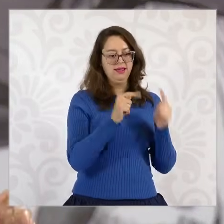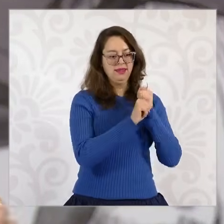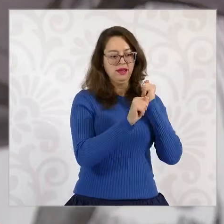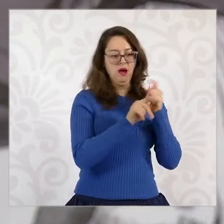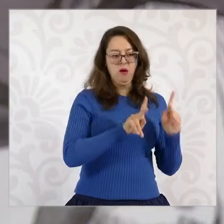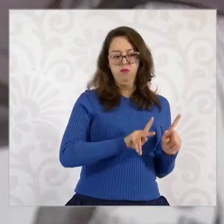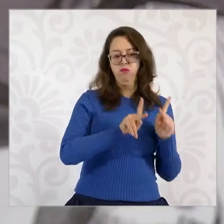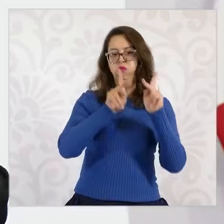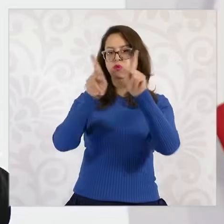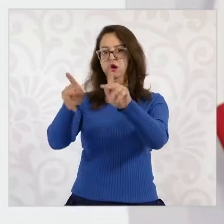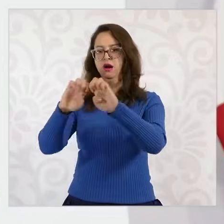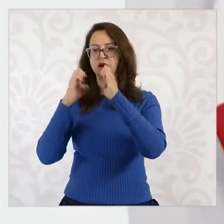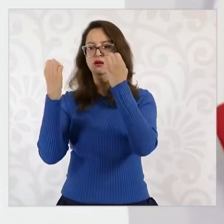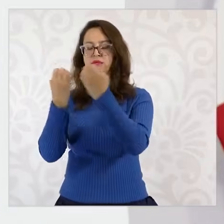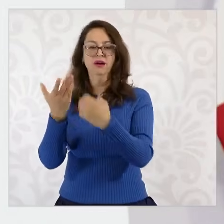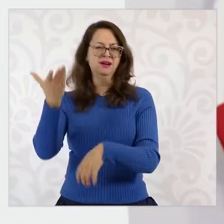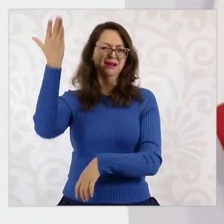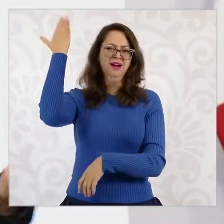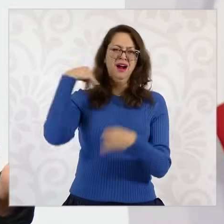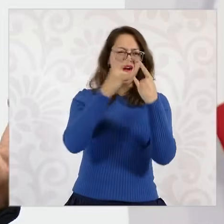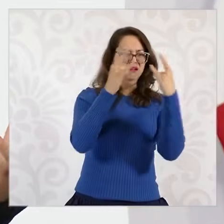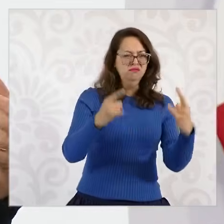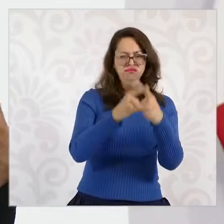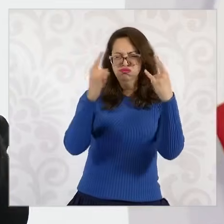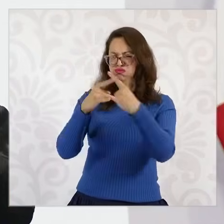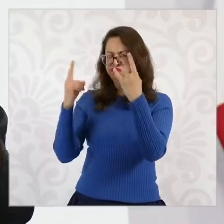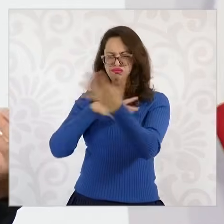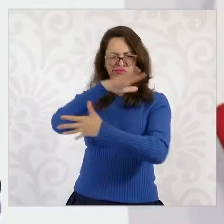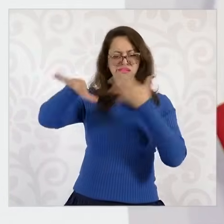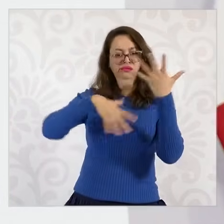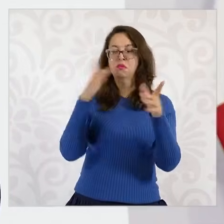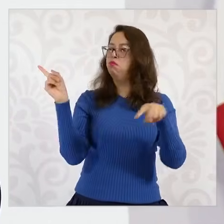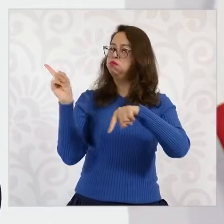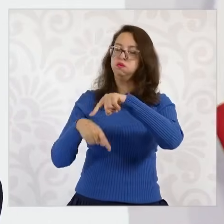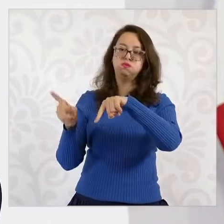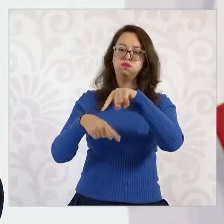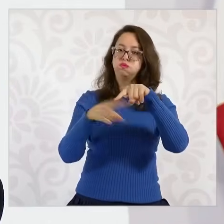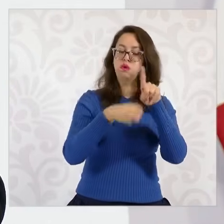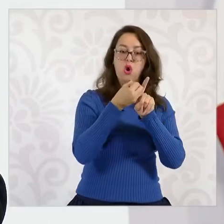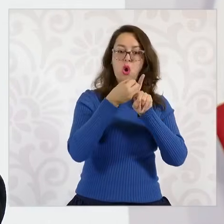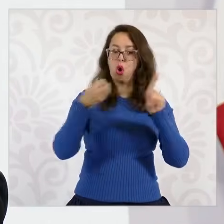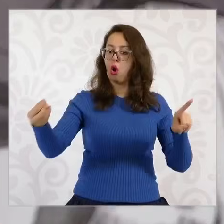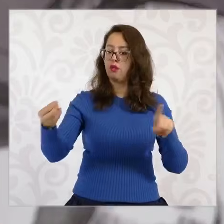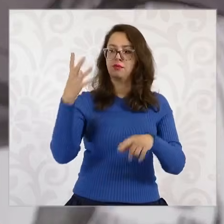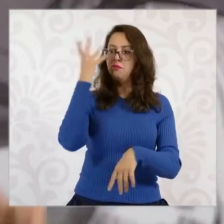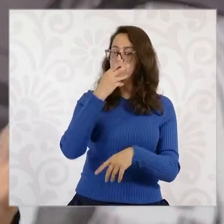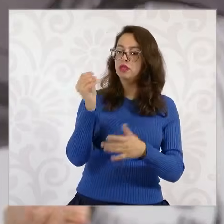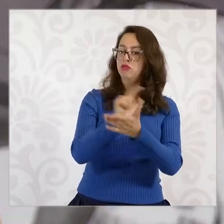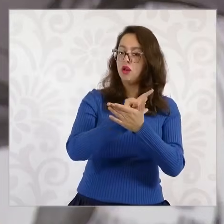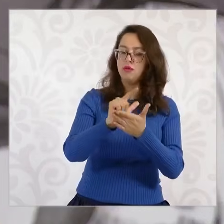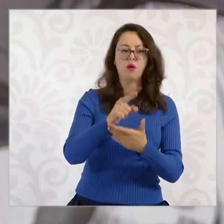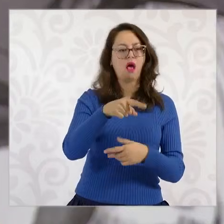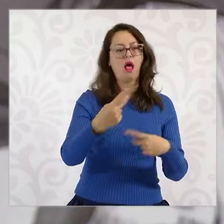Ahí estaba con muchísimos comerciantes, se reubicó a los comerciantes, quedaron muy bonitos los barandales, el